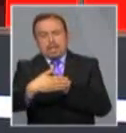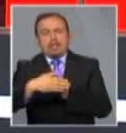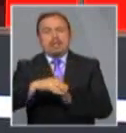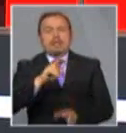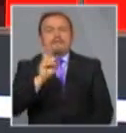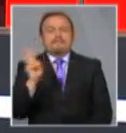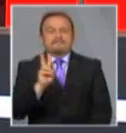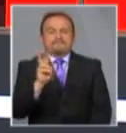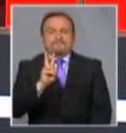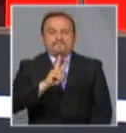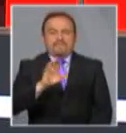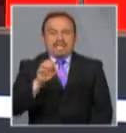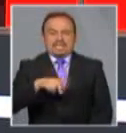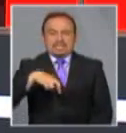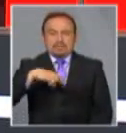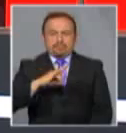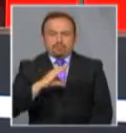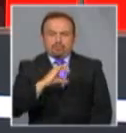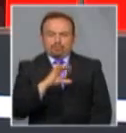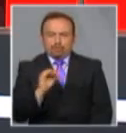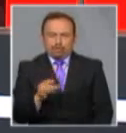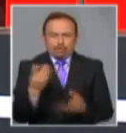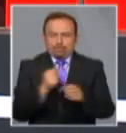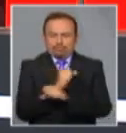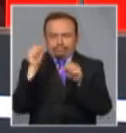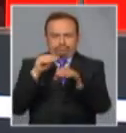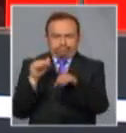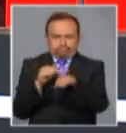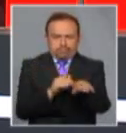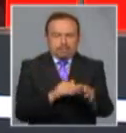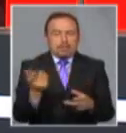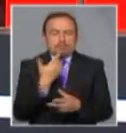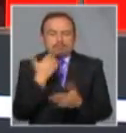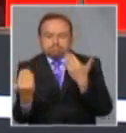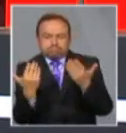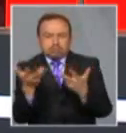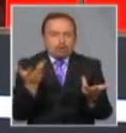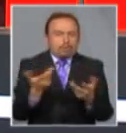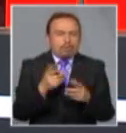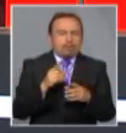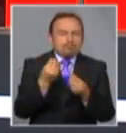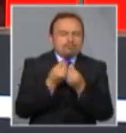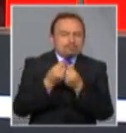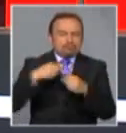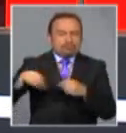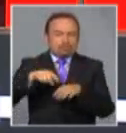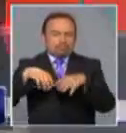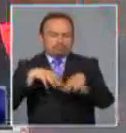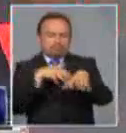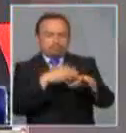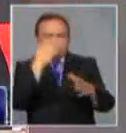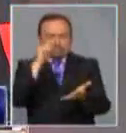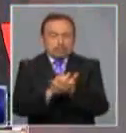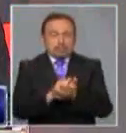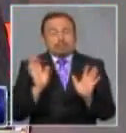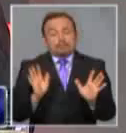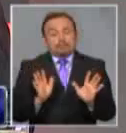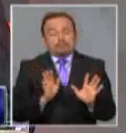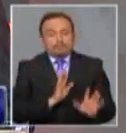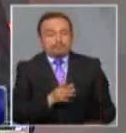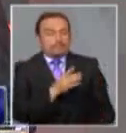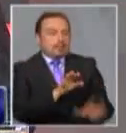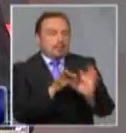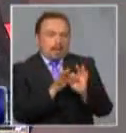podía circular Cuál es el balance que hace usted tanto de adhesión como lo que han logrado con esta miza Bueno gracias